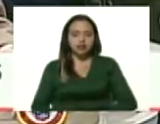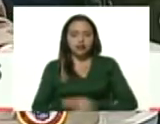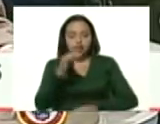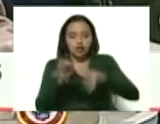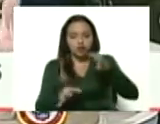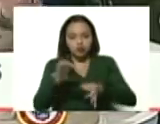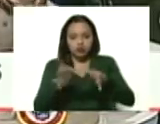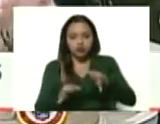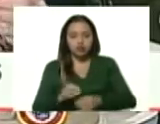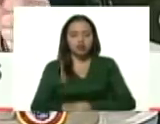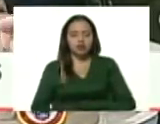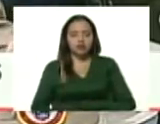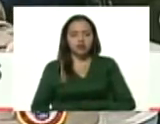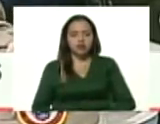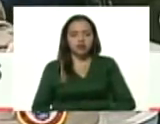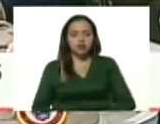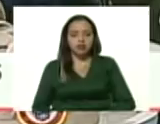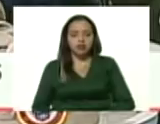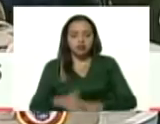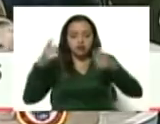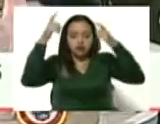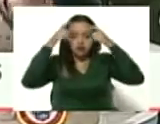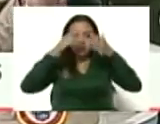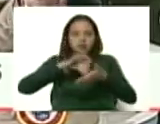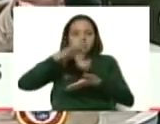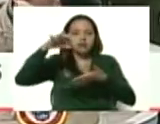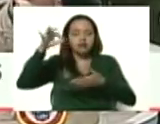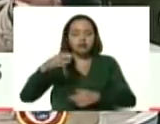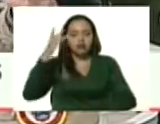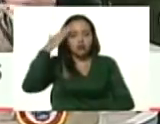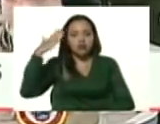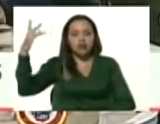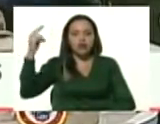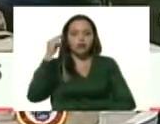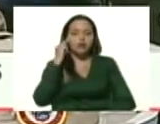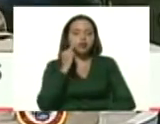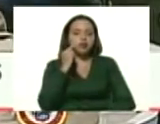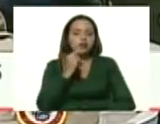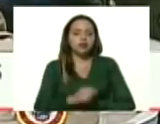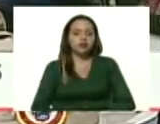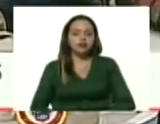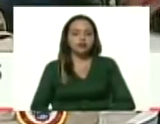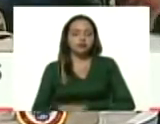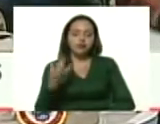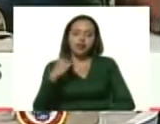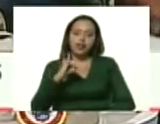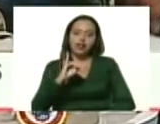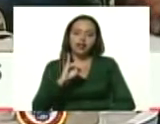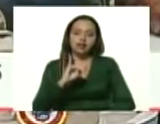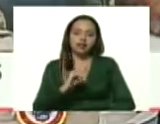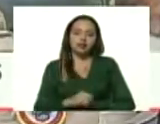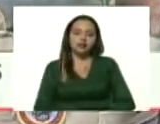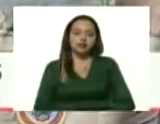justicia, coronada con la gloria. Esos sueños de Bolívar, bueno, están